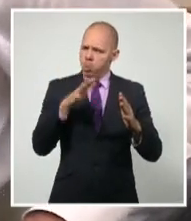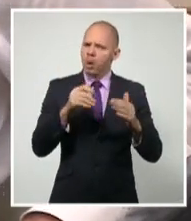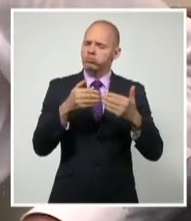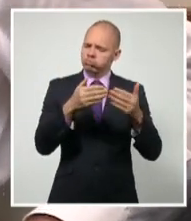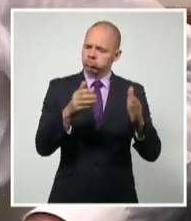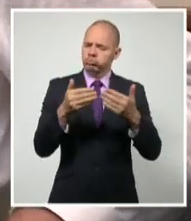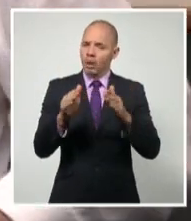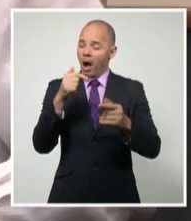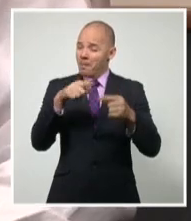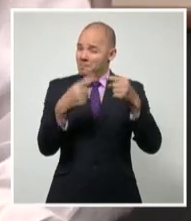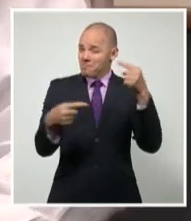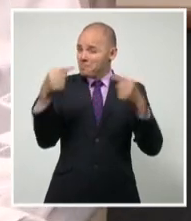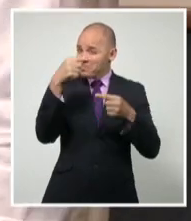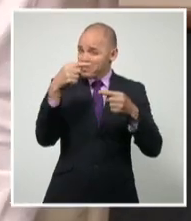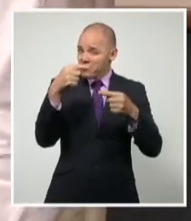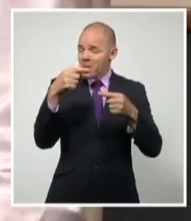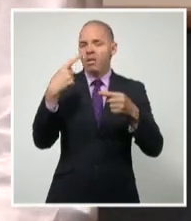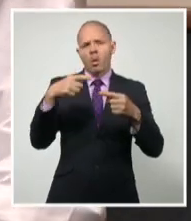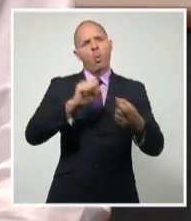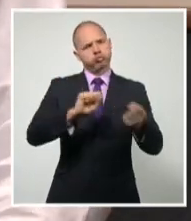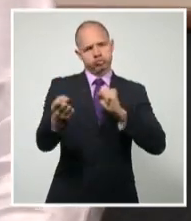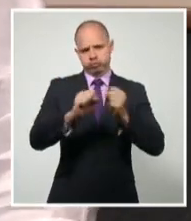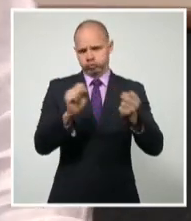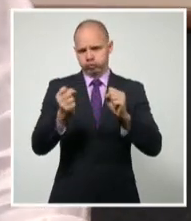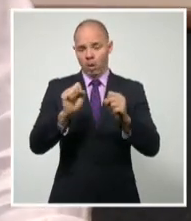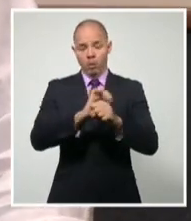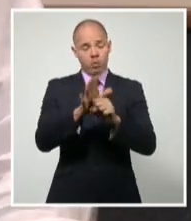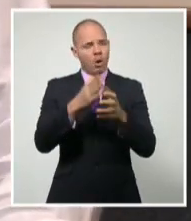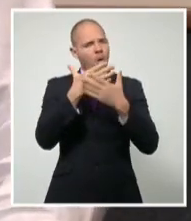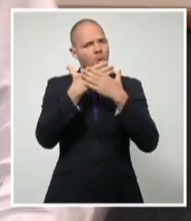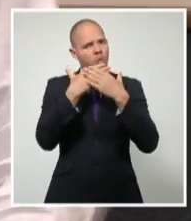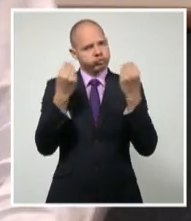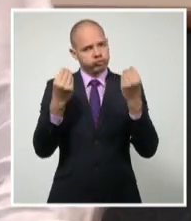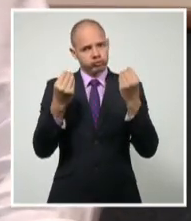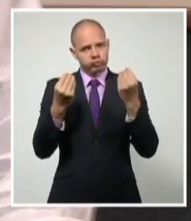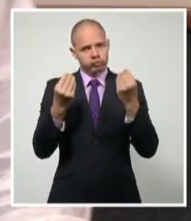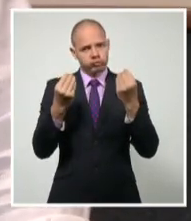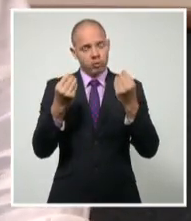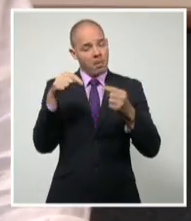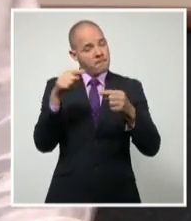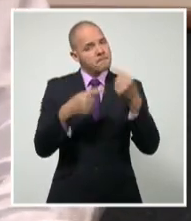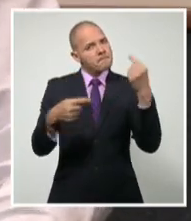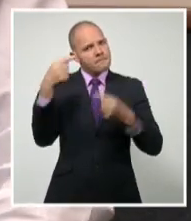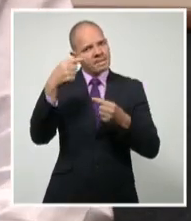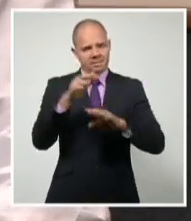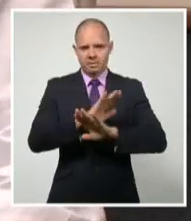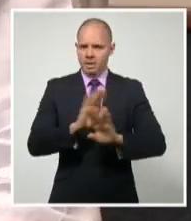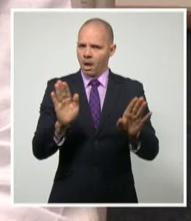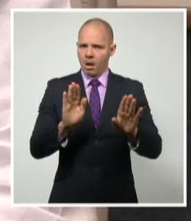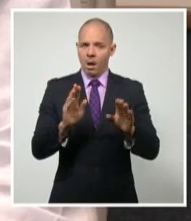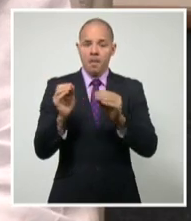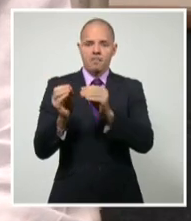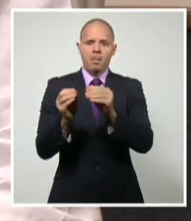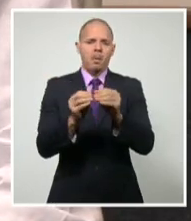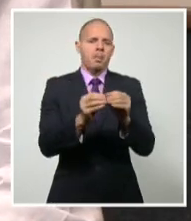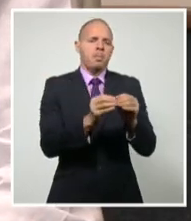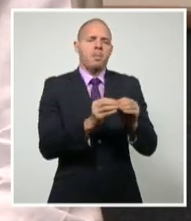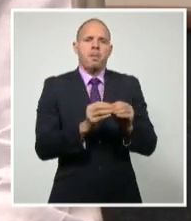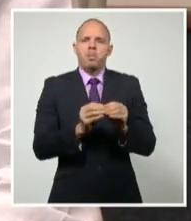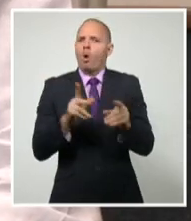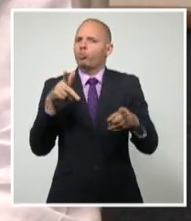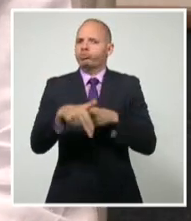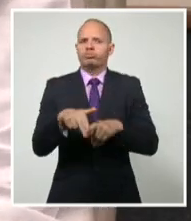más importante es darle el golpe final a la epidemia, a cortar su transmisión y que nos lleve a